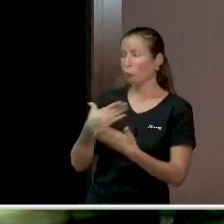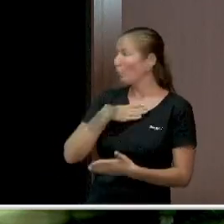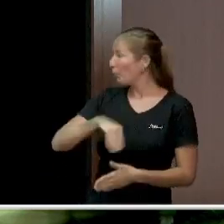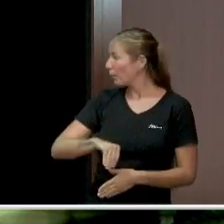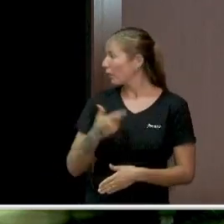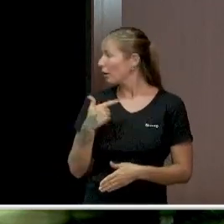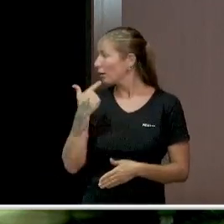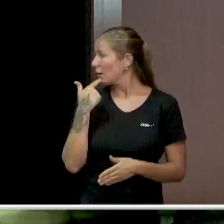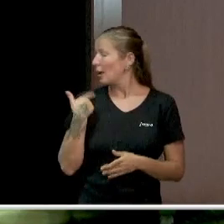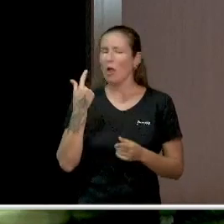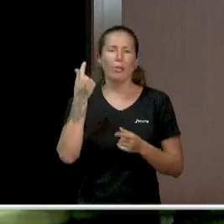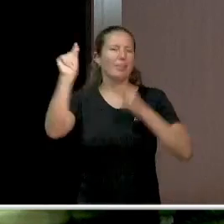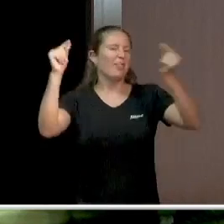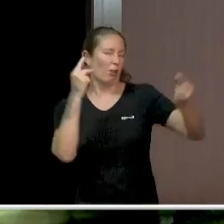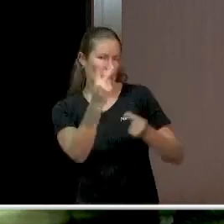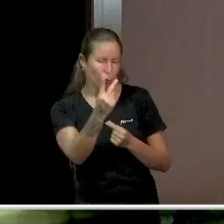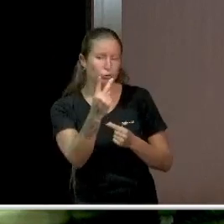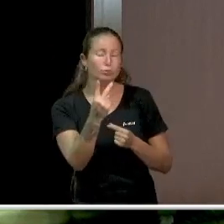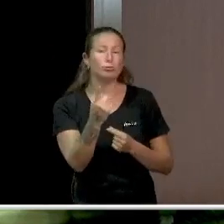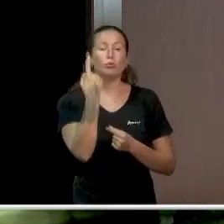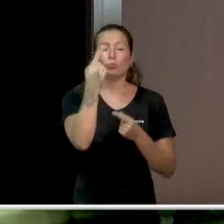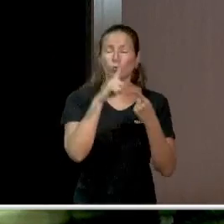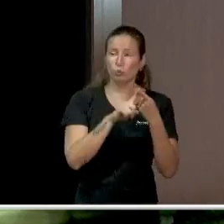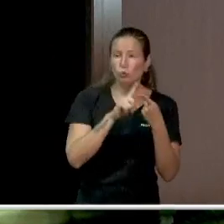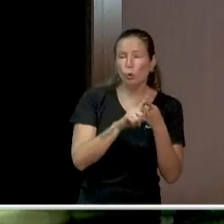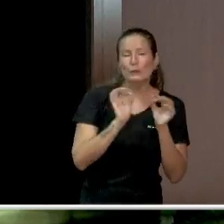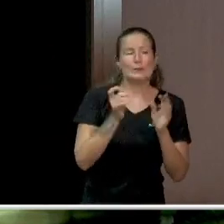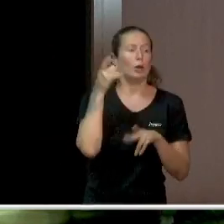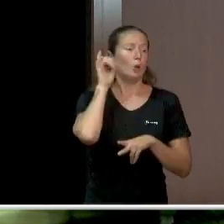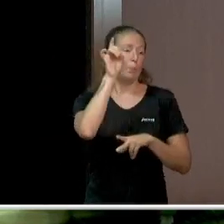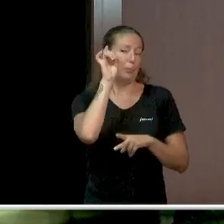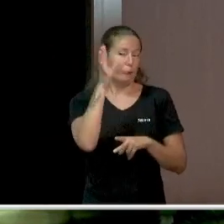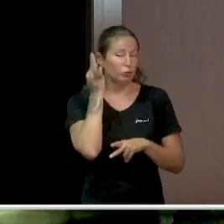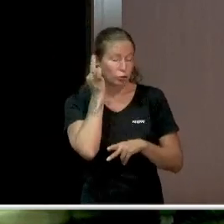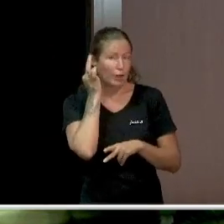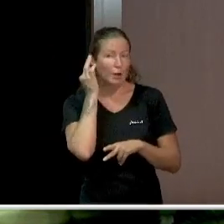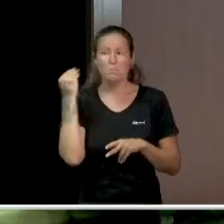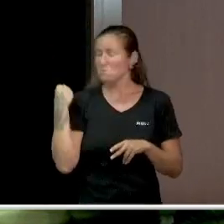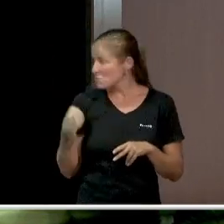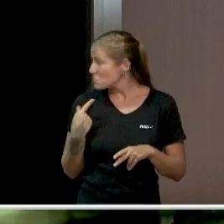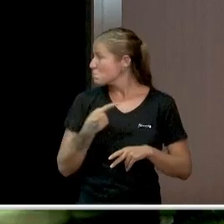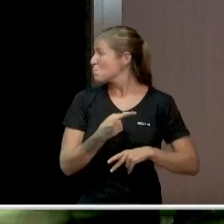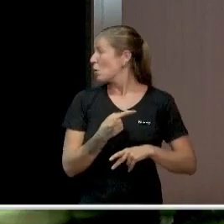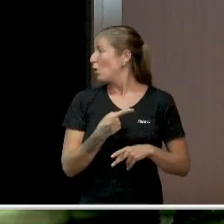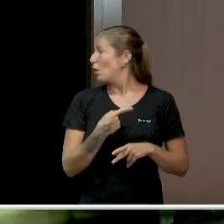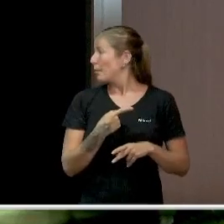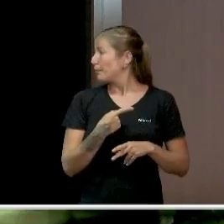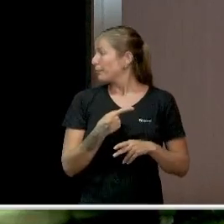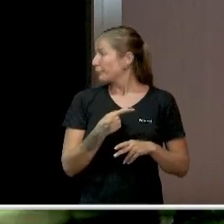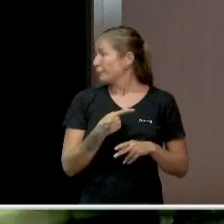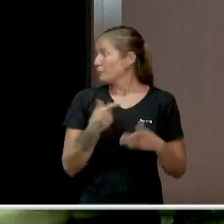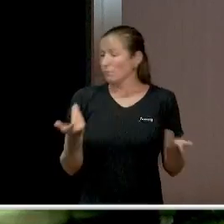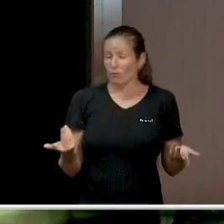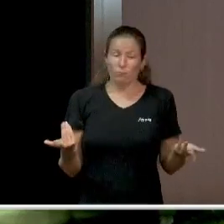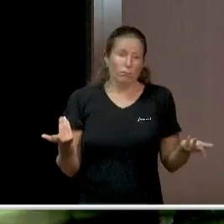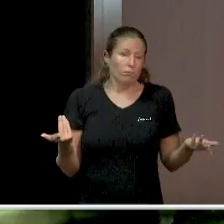hacer incidencia en dos cuestiones. Por un lado, la profesora Garrigues, además de esta